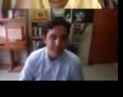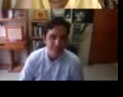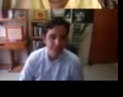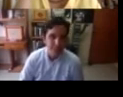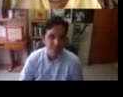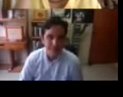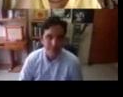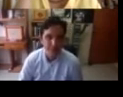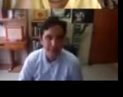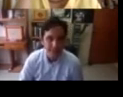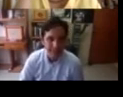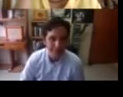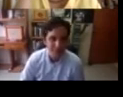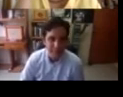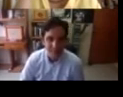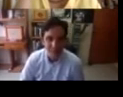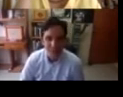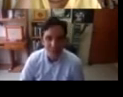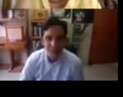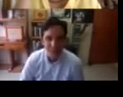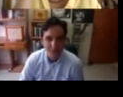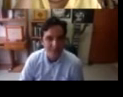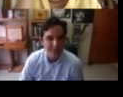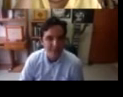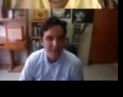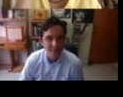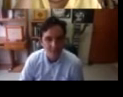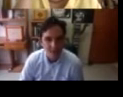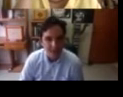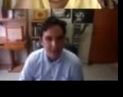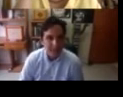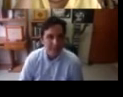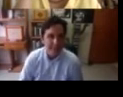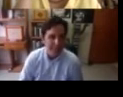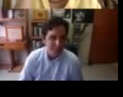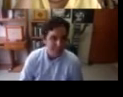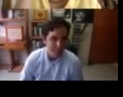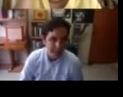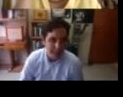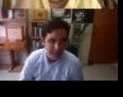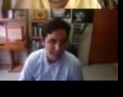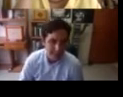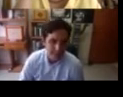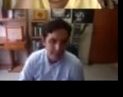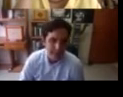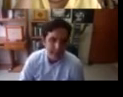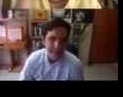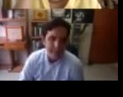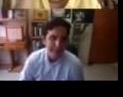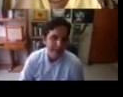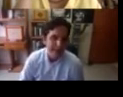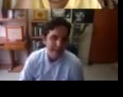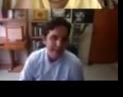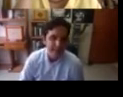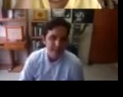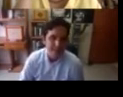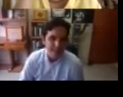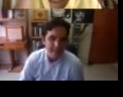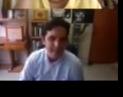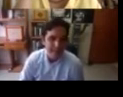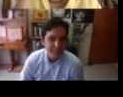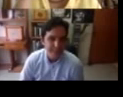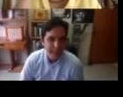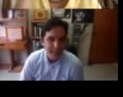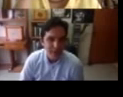Tenemos esa confusión de que únicamente los libros son los depositarios de la cultura. Y en las primeras edades,